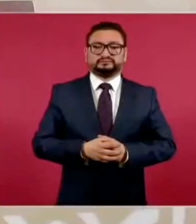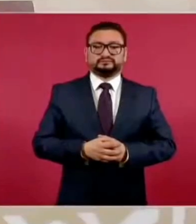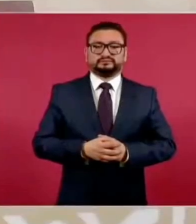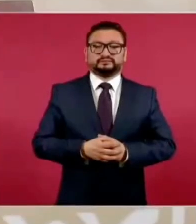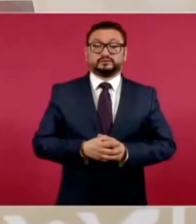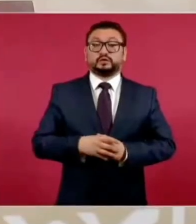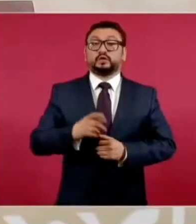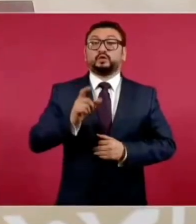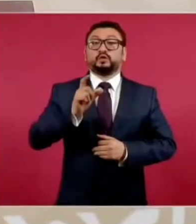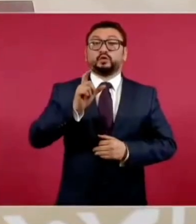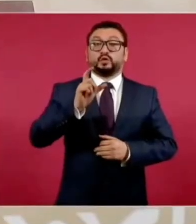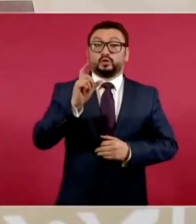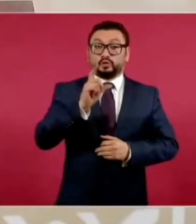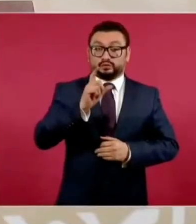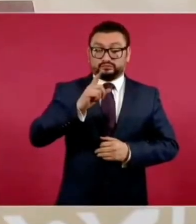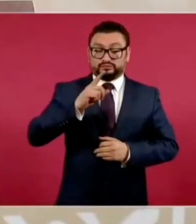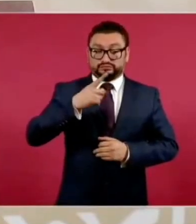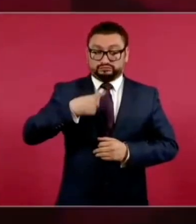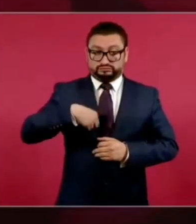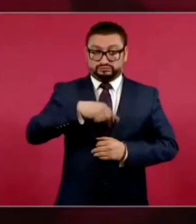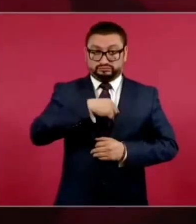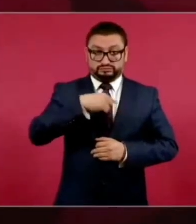actúa como uno piensa.